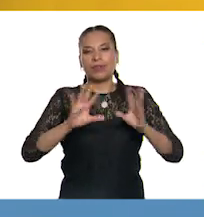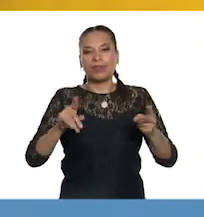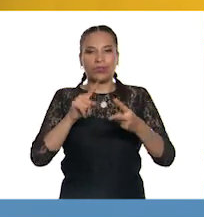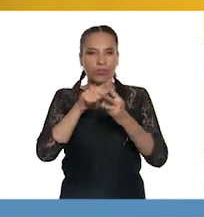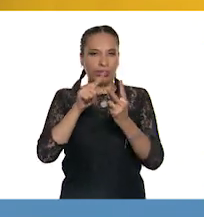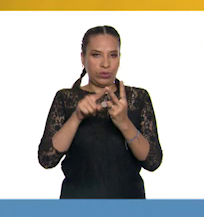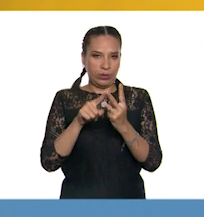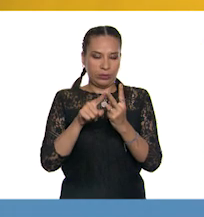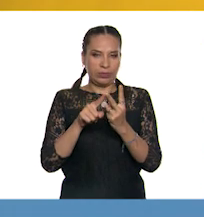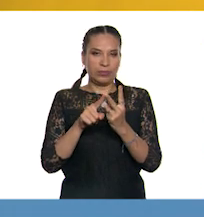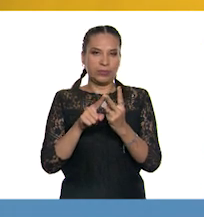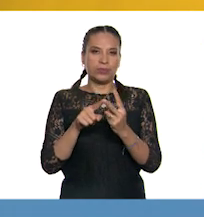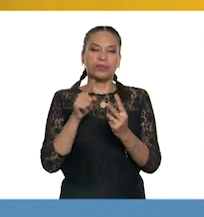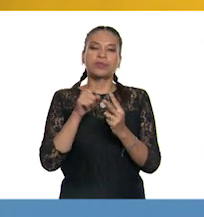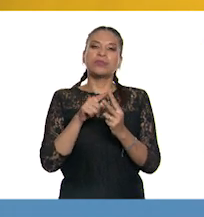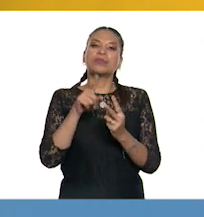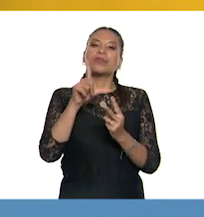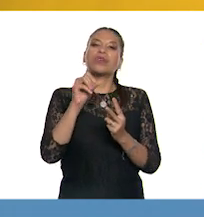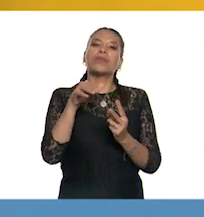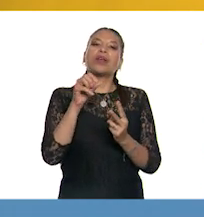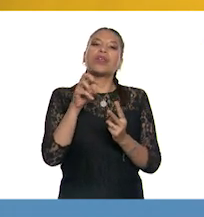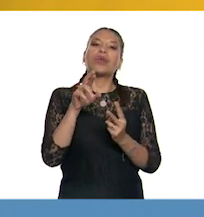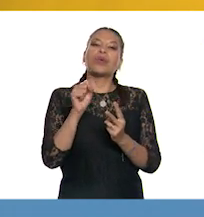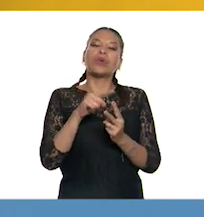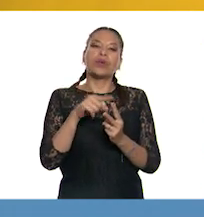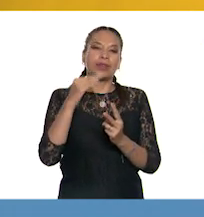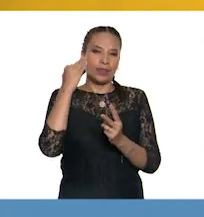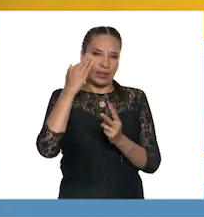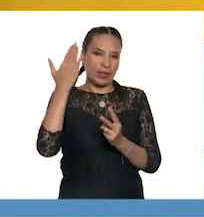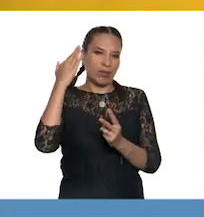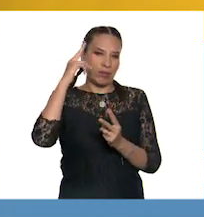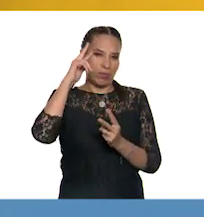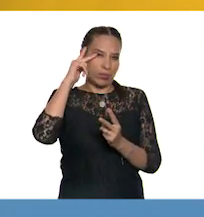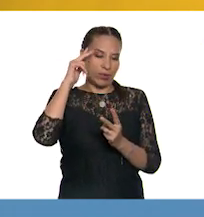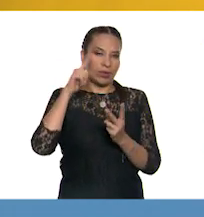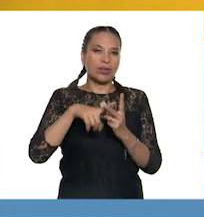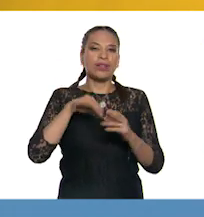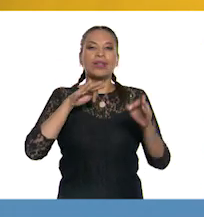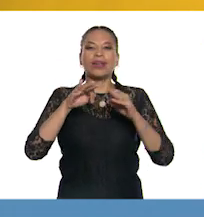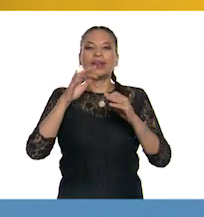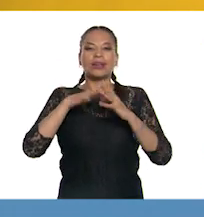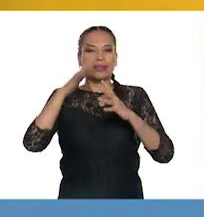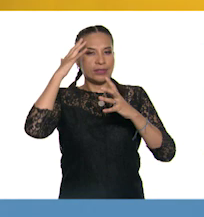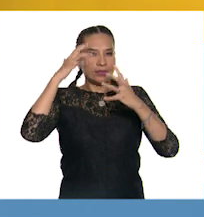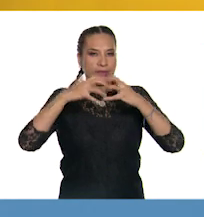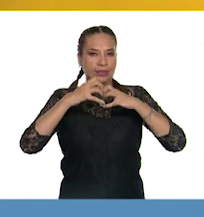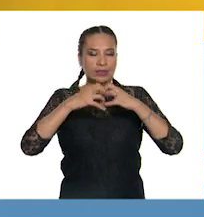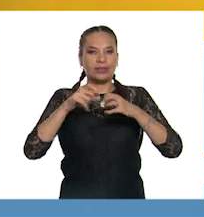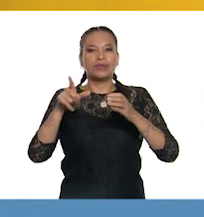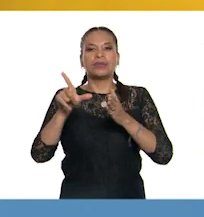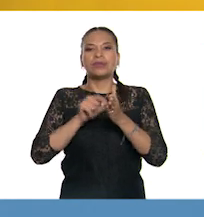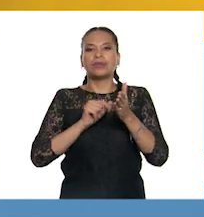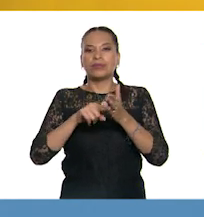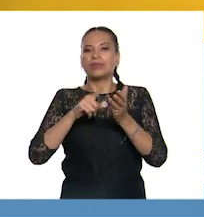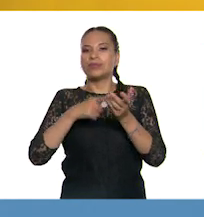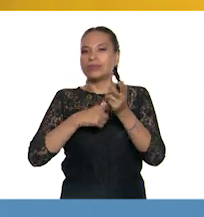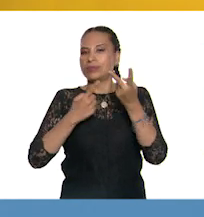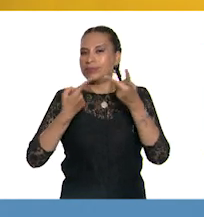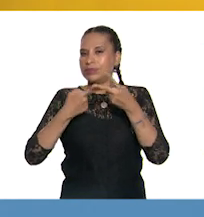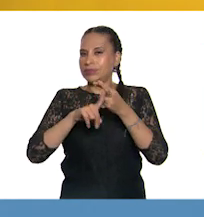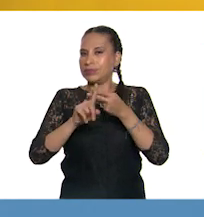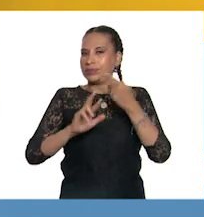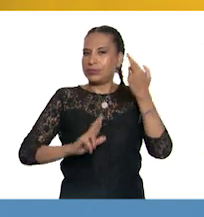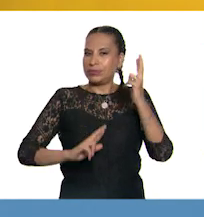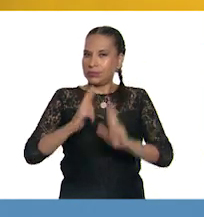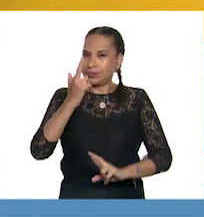ambos textos. Los Maduros durante el Porfiriato y Cerebro Trabaja durante los primeros meses de la Revolución Mexicana.